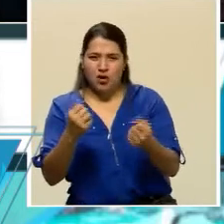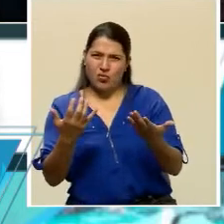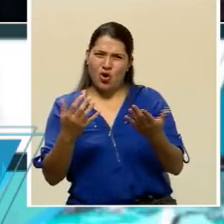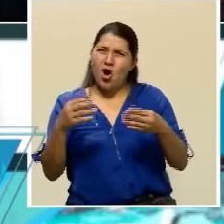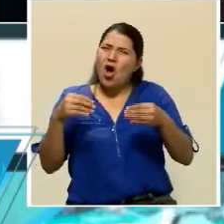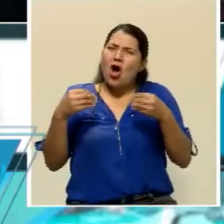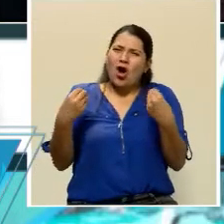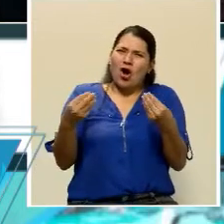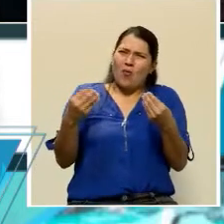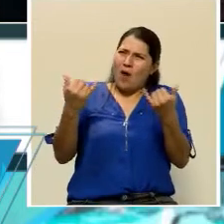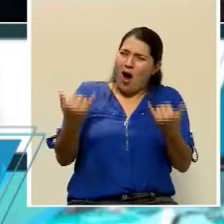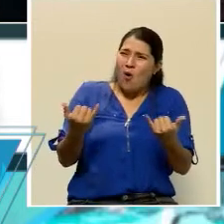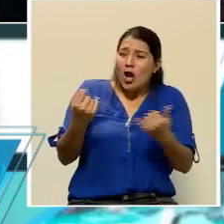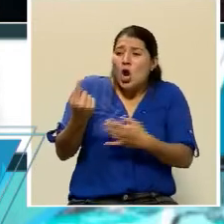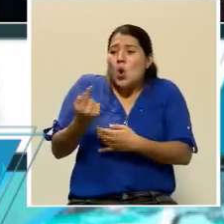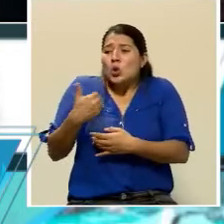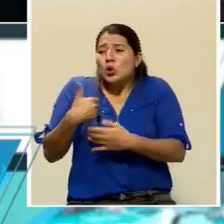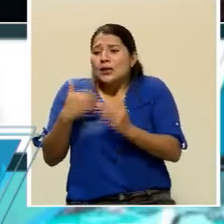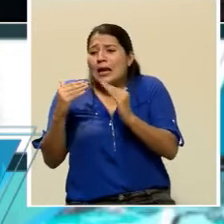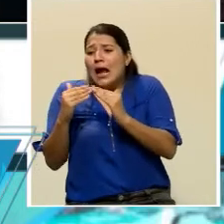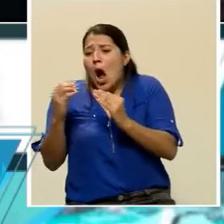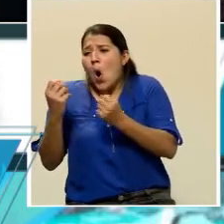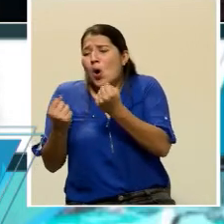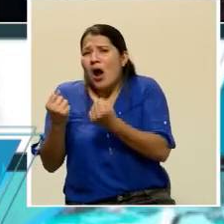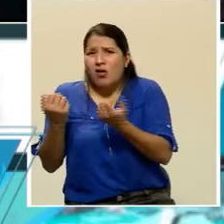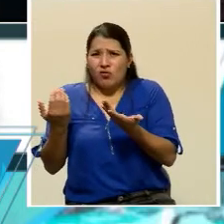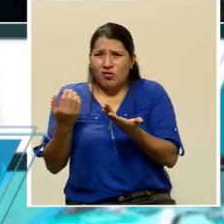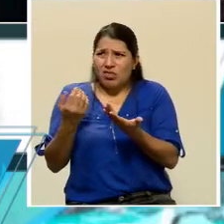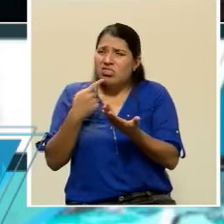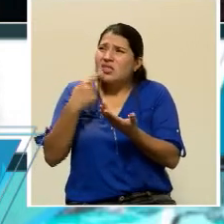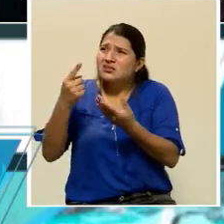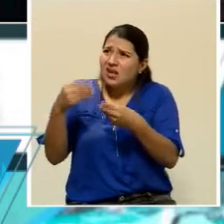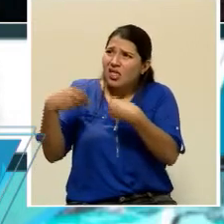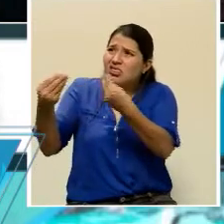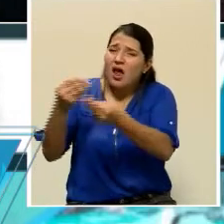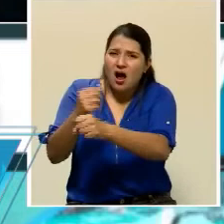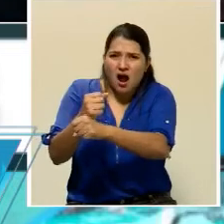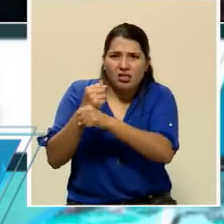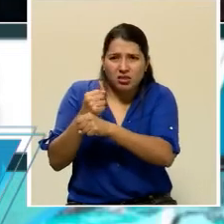países han tomado políticas mucho más agresivas.